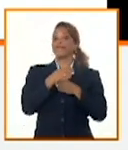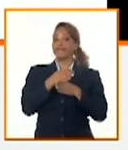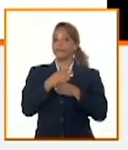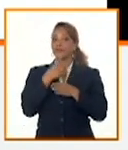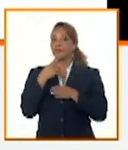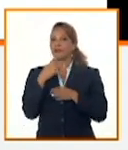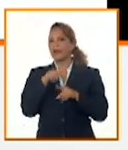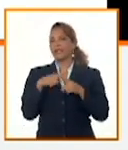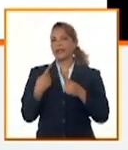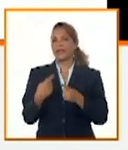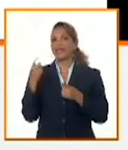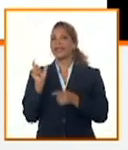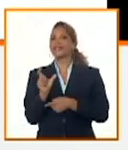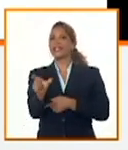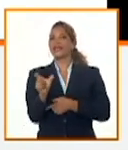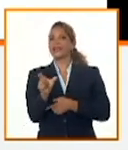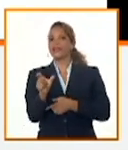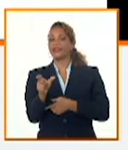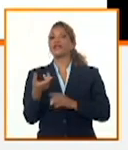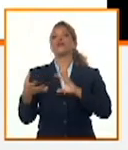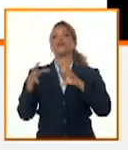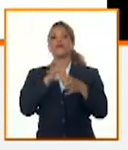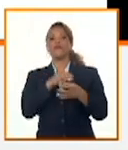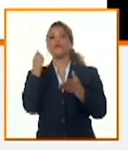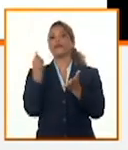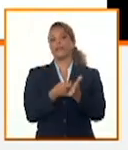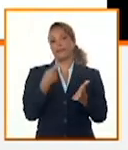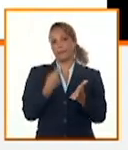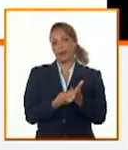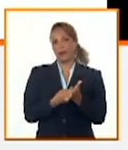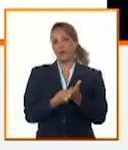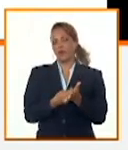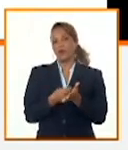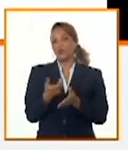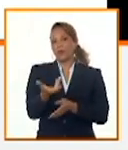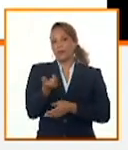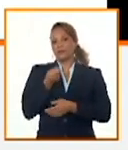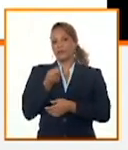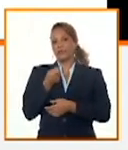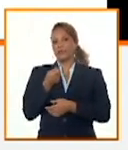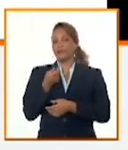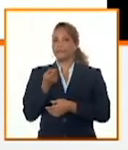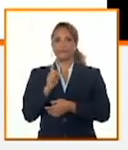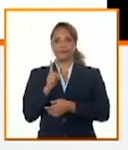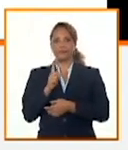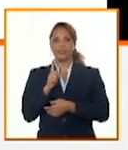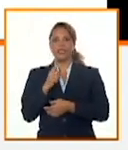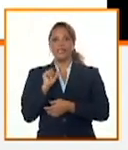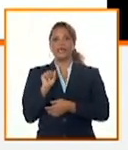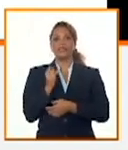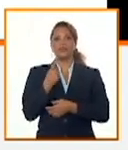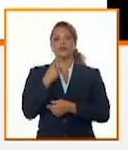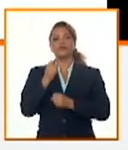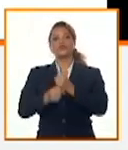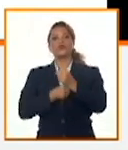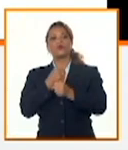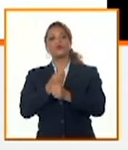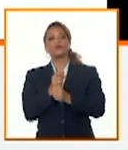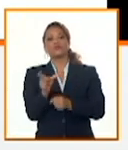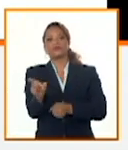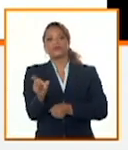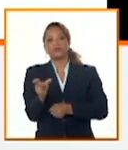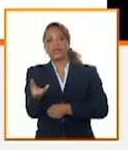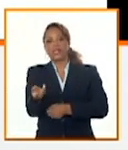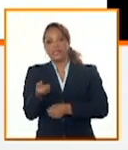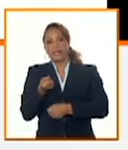Para qué es la tarjeta la tarjeta es un medio de pago no un medio para sacar efectivo porque si no cambia en medio de pago electrónico por el medio pago el